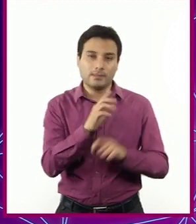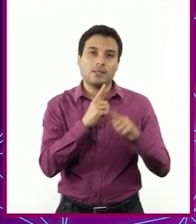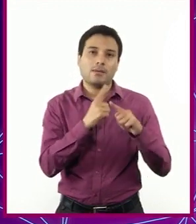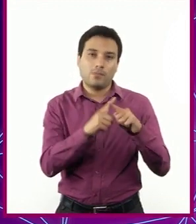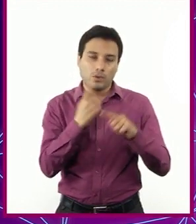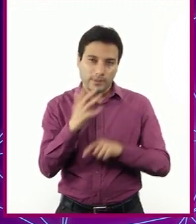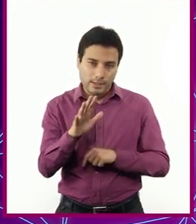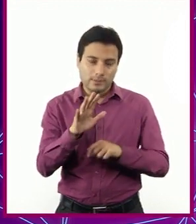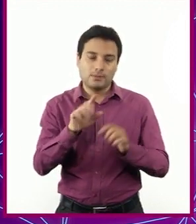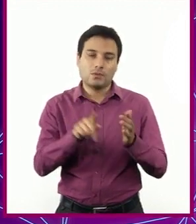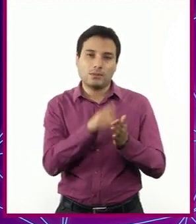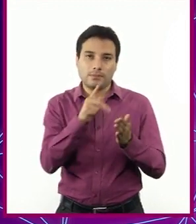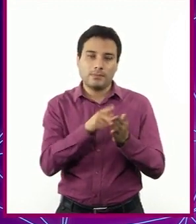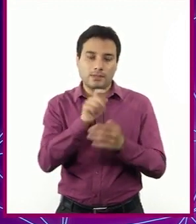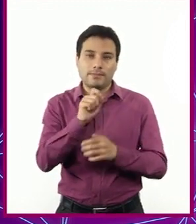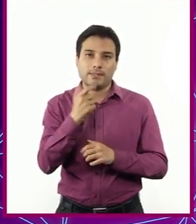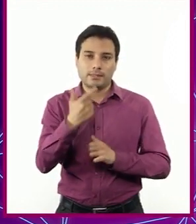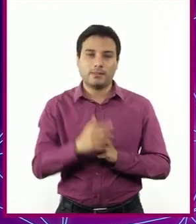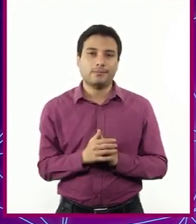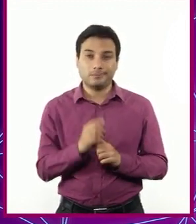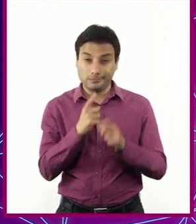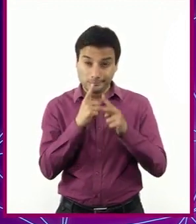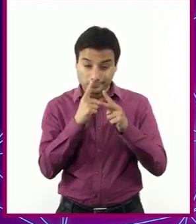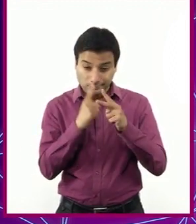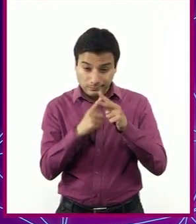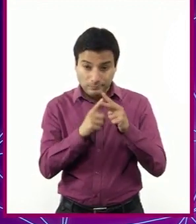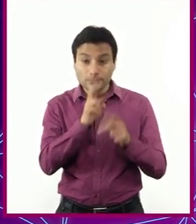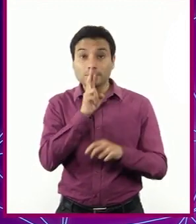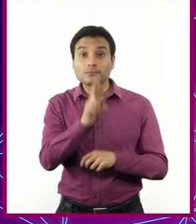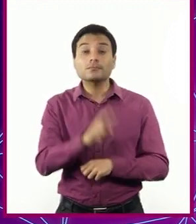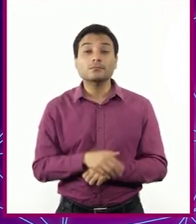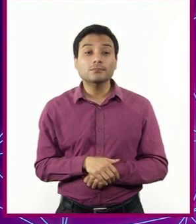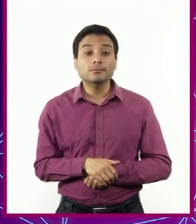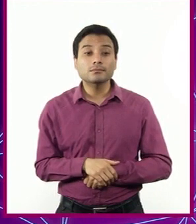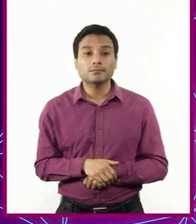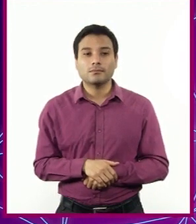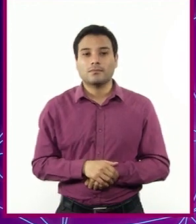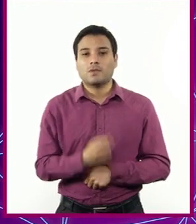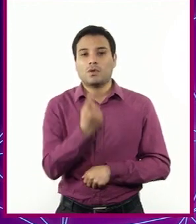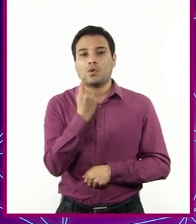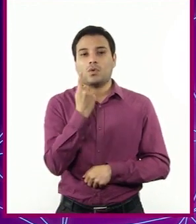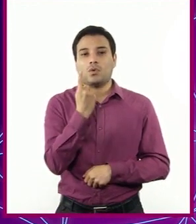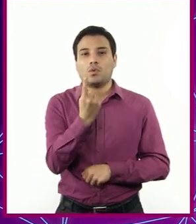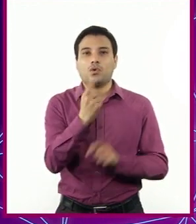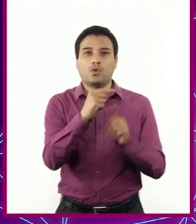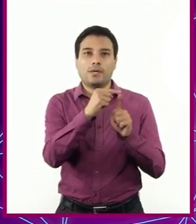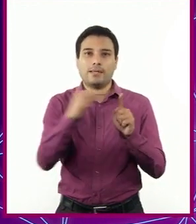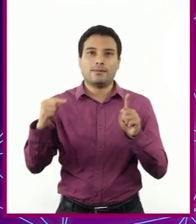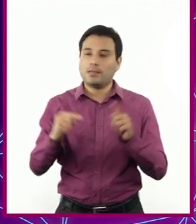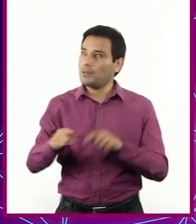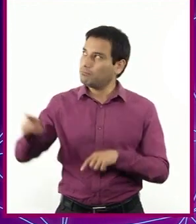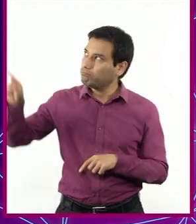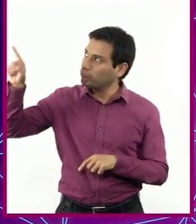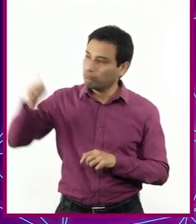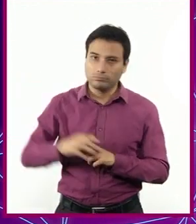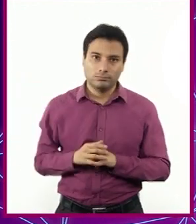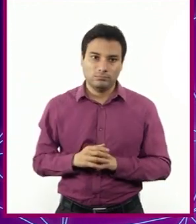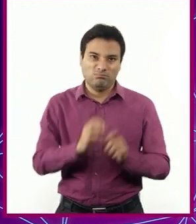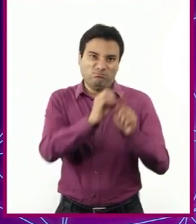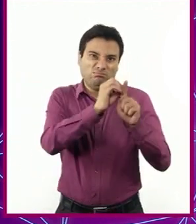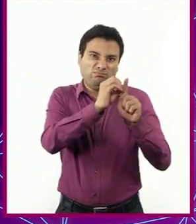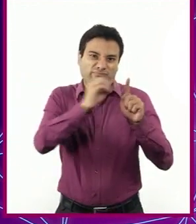la operación 10 a la 27 negativo, tenemos que es igual a 1 entre 1000 cuatrillones, es decir, obtenemos